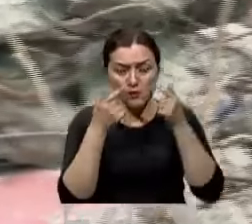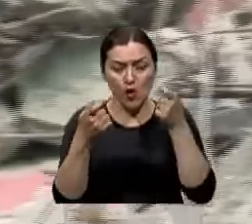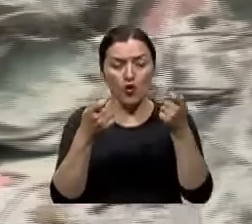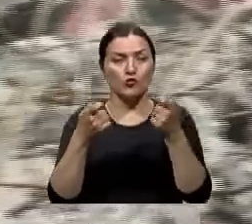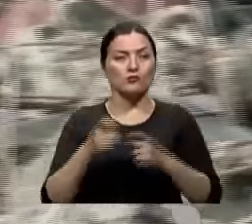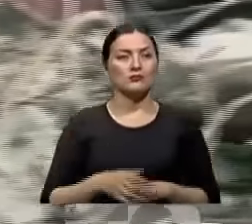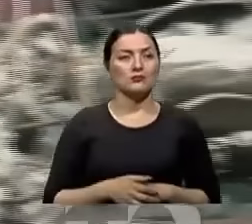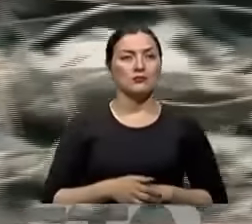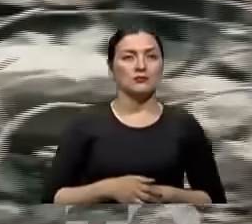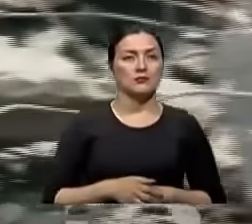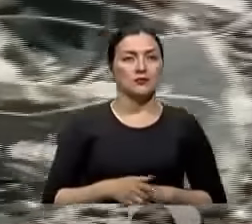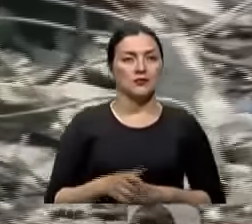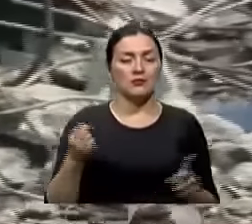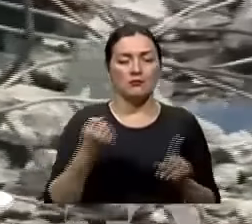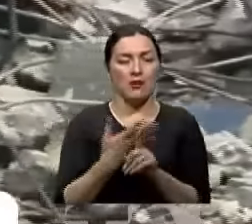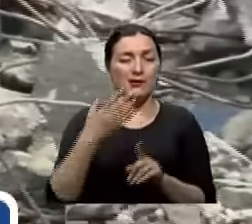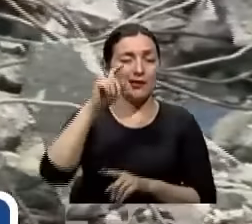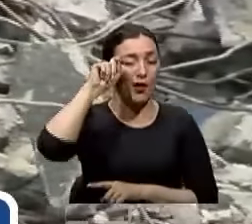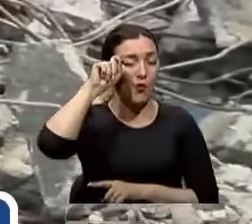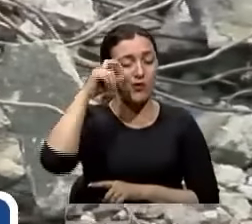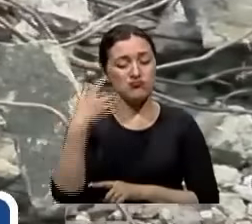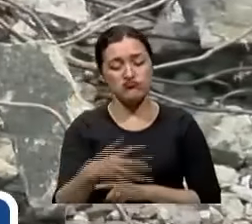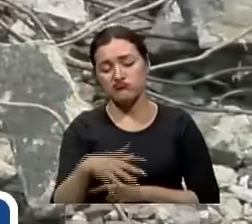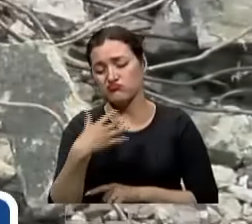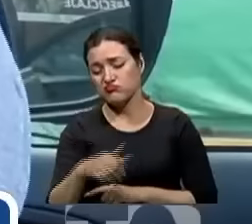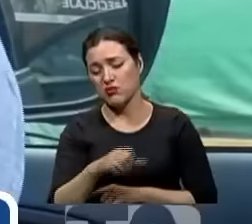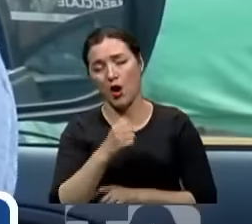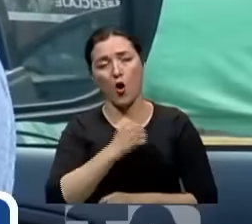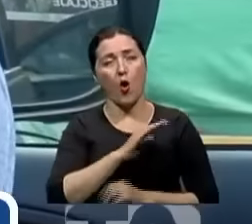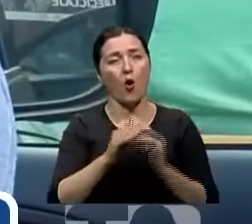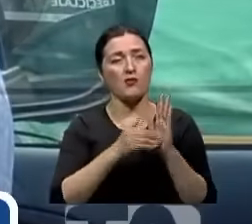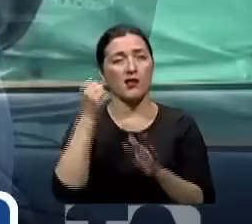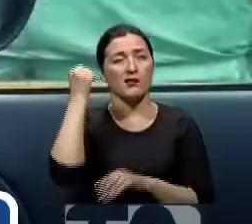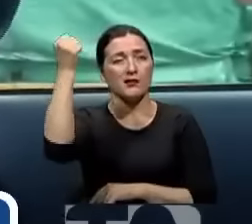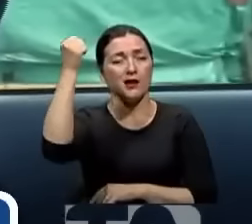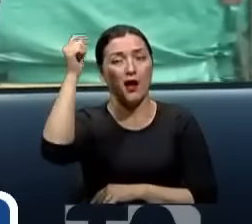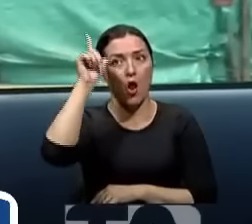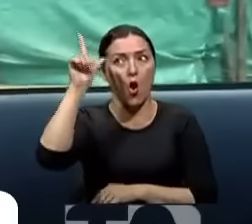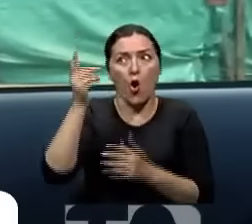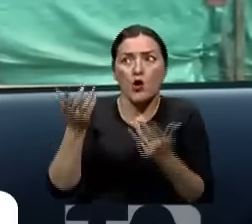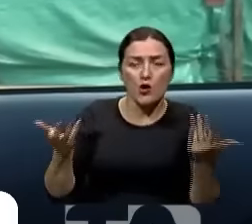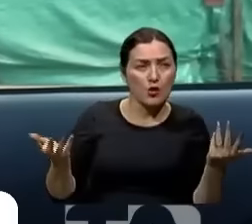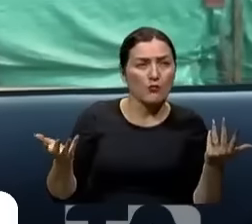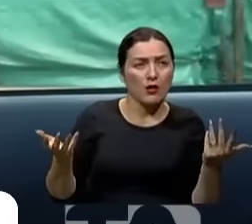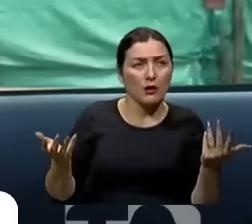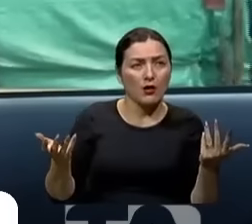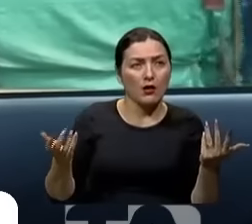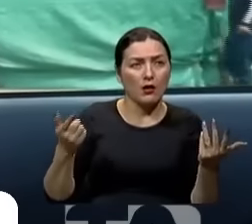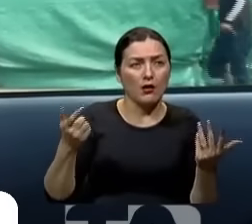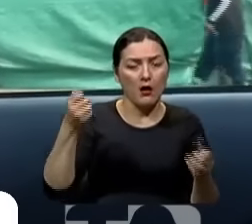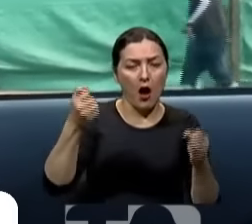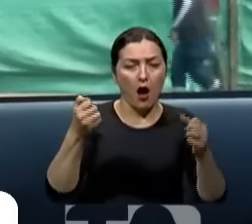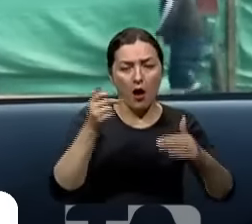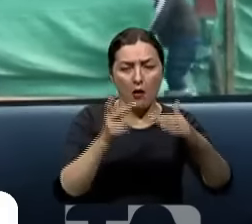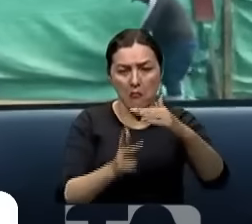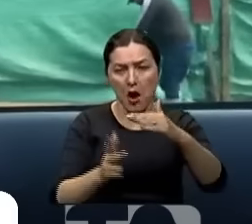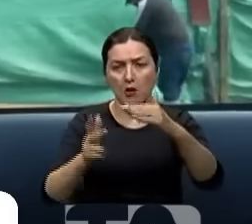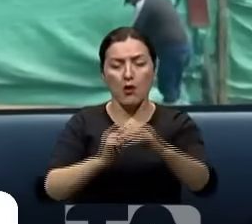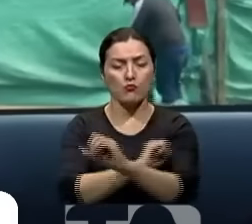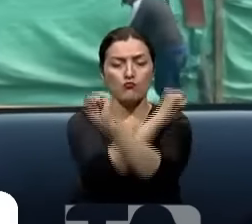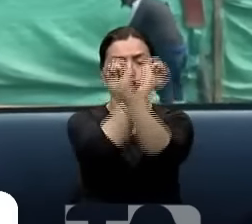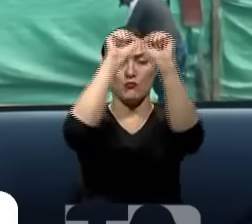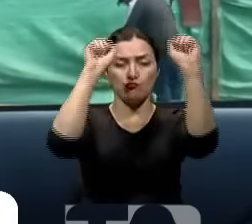es totalmente un golpe a la memoria y también a los derechos. No le veo la lógica. Creo que sí sirve como para parqueo de autos y todo en la mañana,